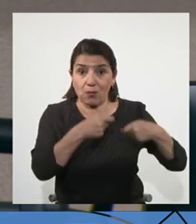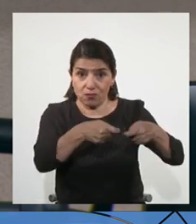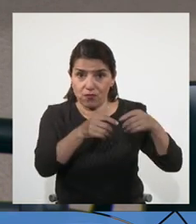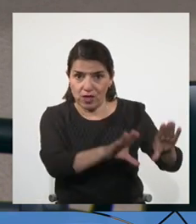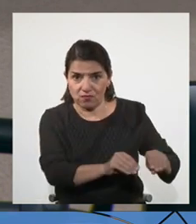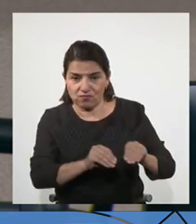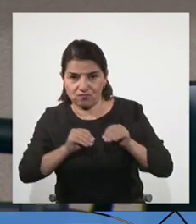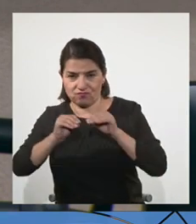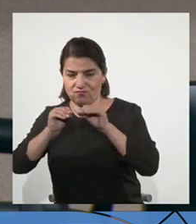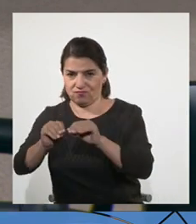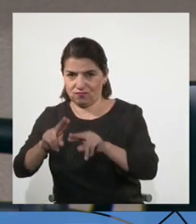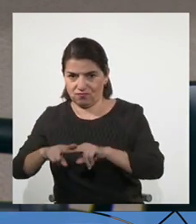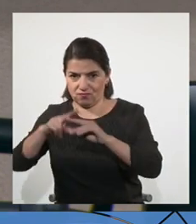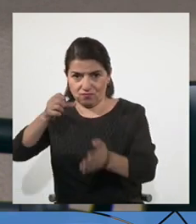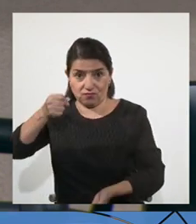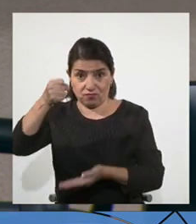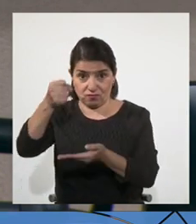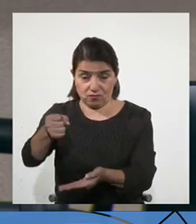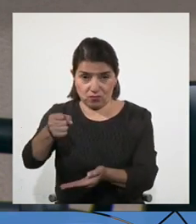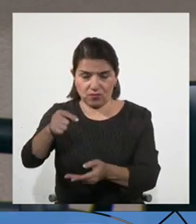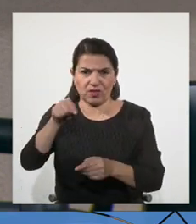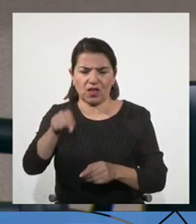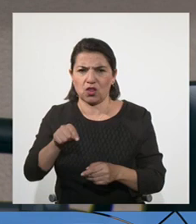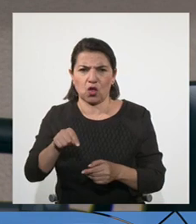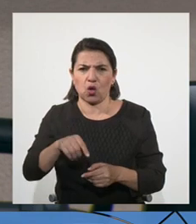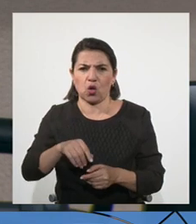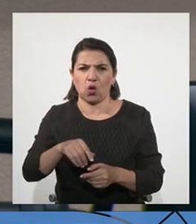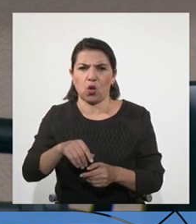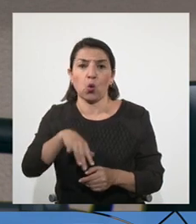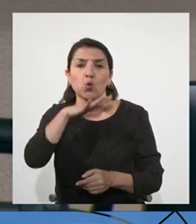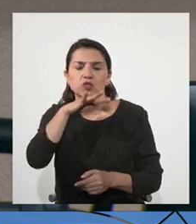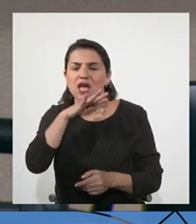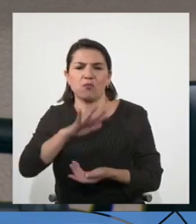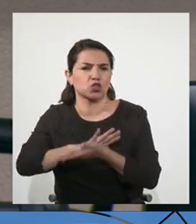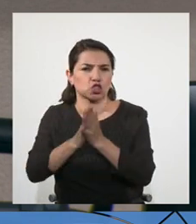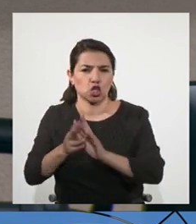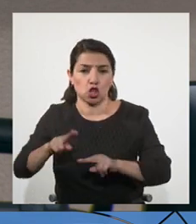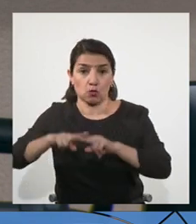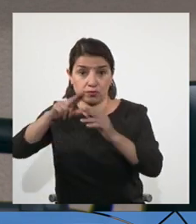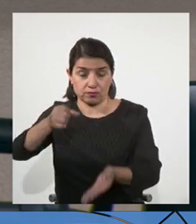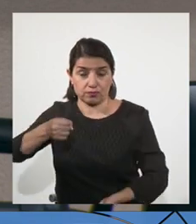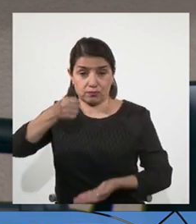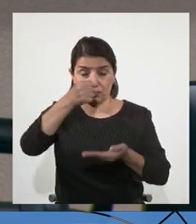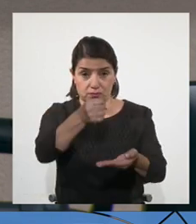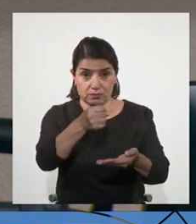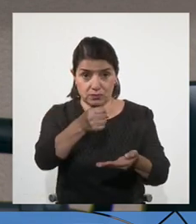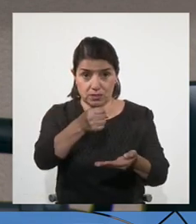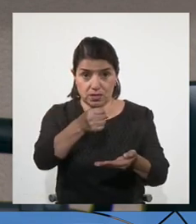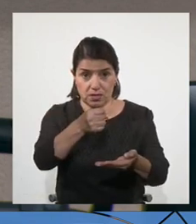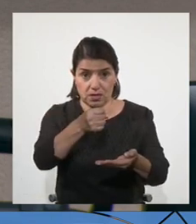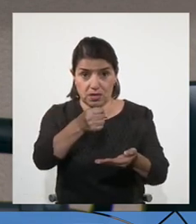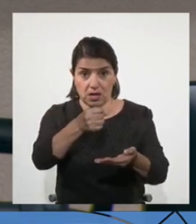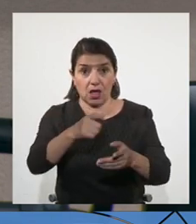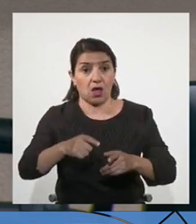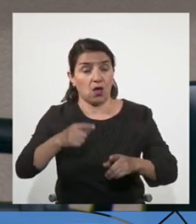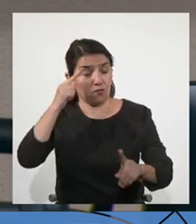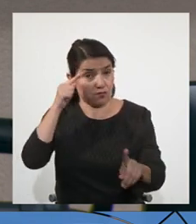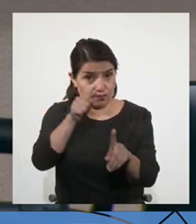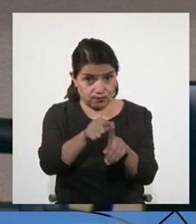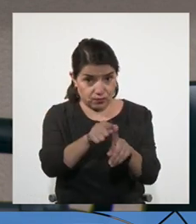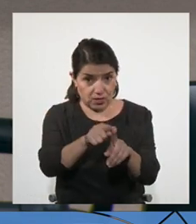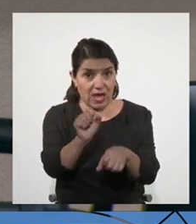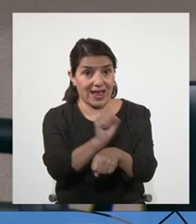todos los recursos del FAR directamente en transporte, posiblemente parte de las inversiones de arrastre no podrían